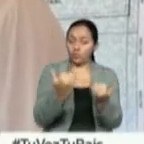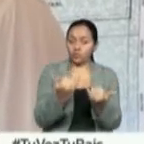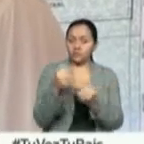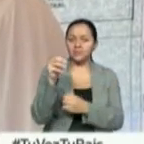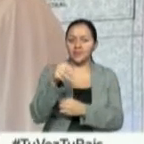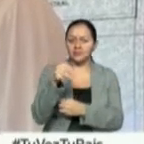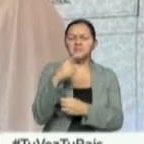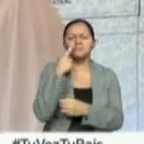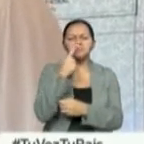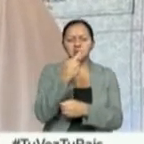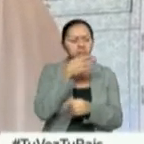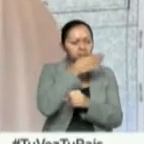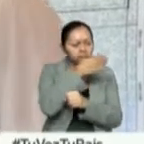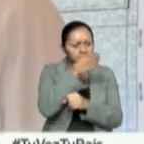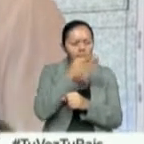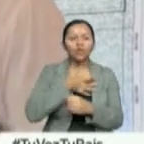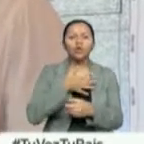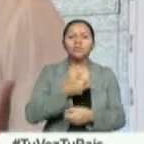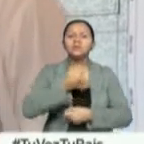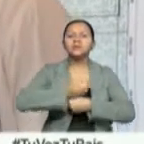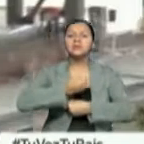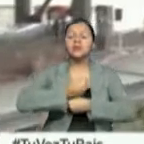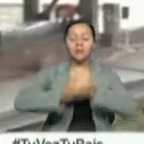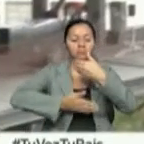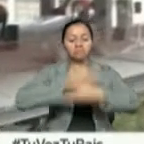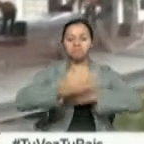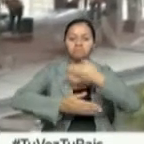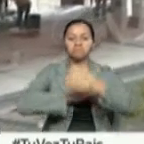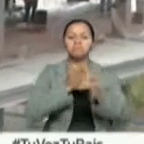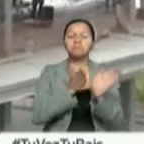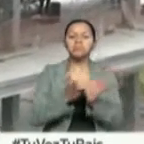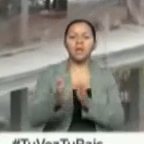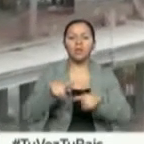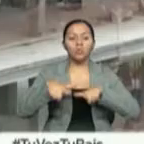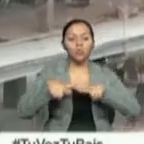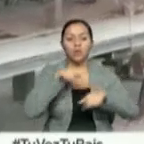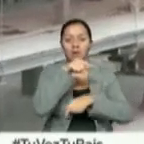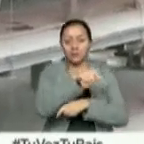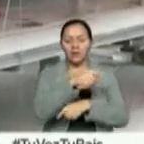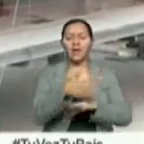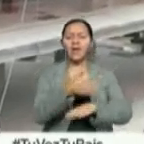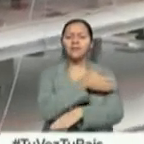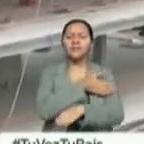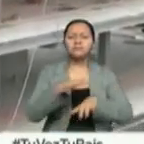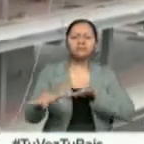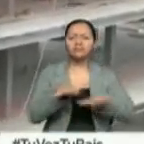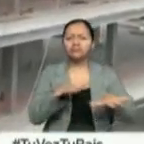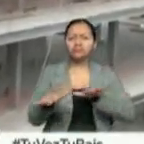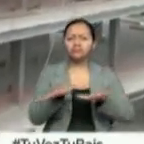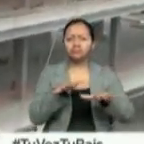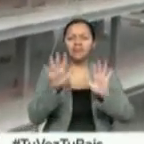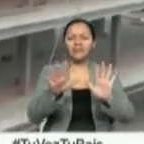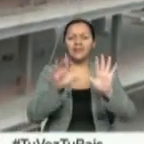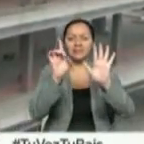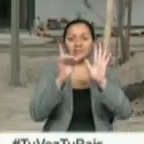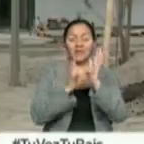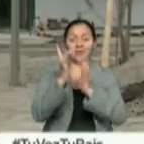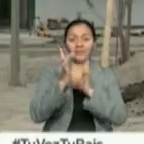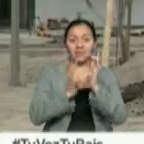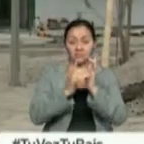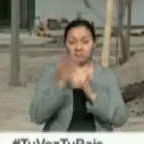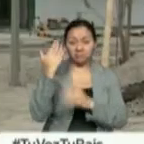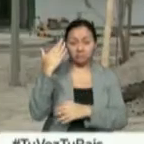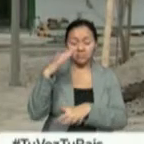objetivo de verificar el avance de las obras que se están ejecutando en esta zona afectadas por el terremoto del pasado 16 de abril